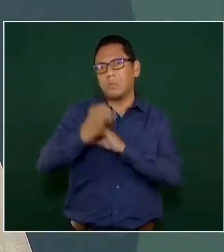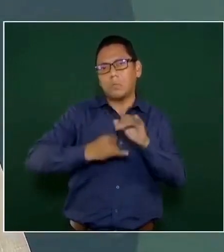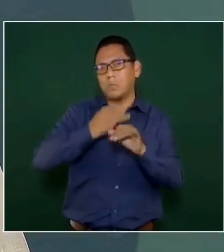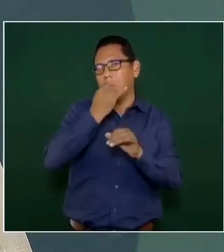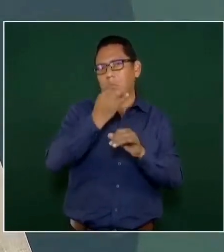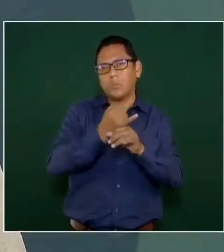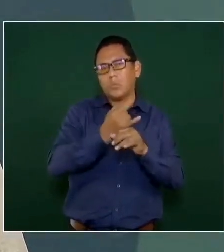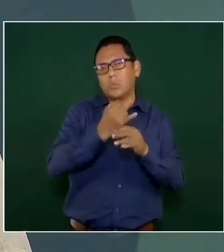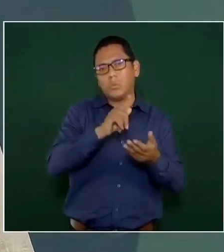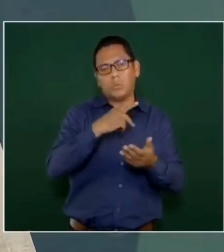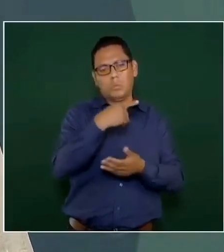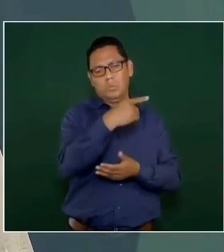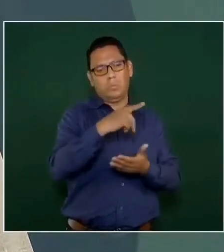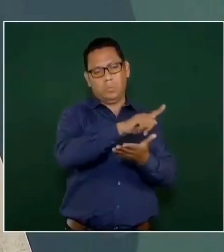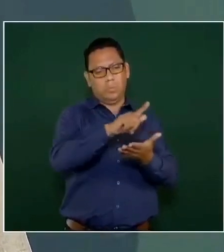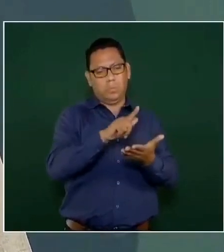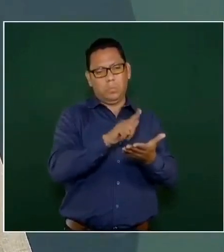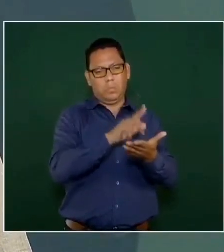la legislación peruana,